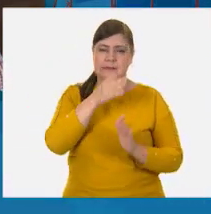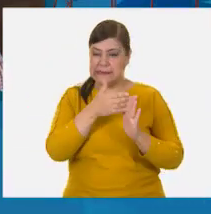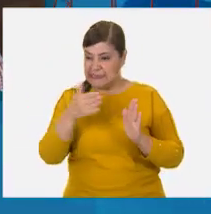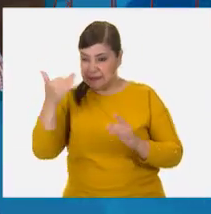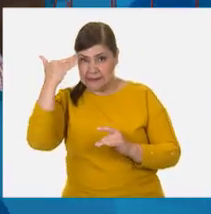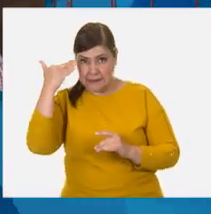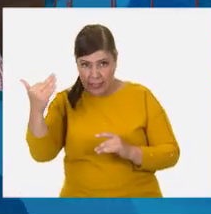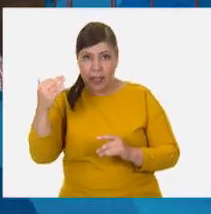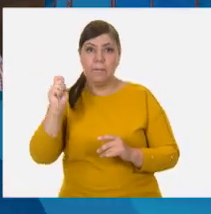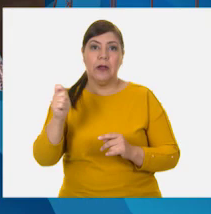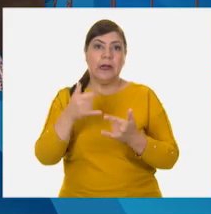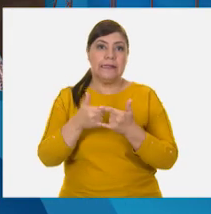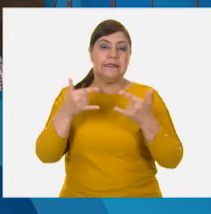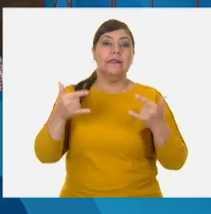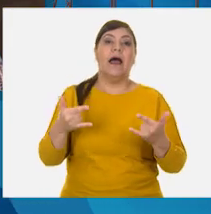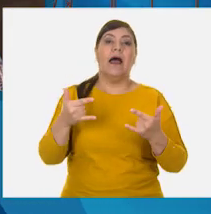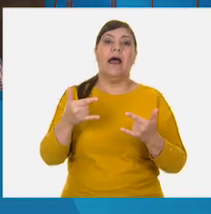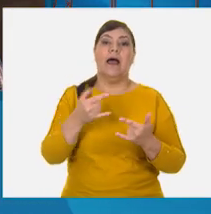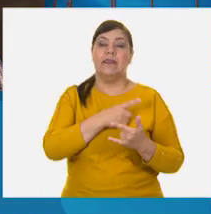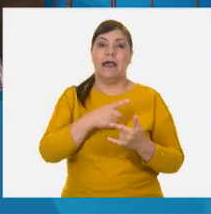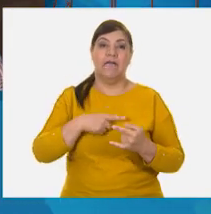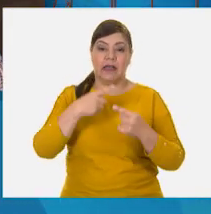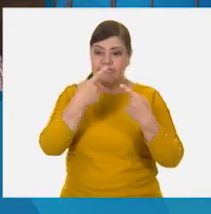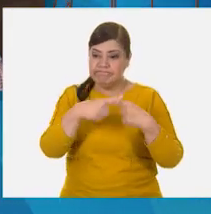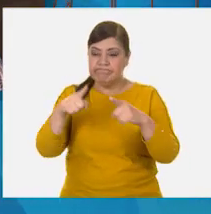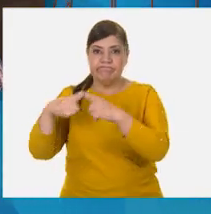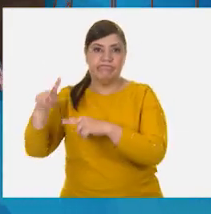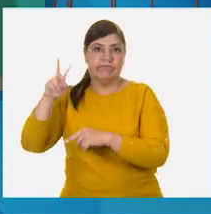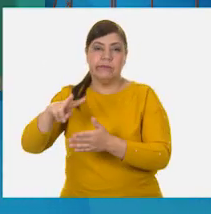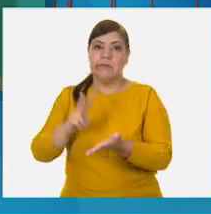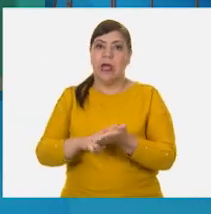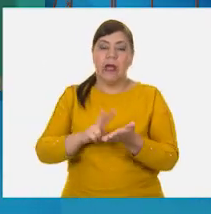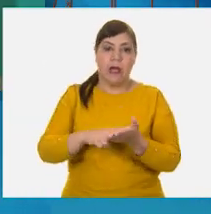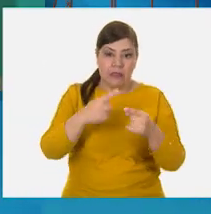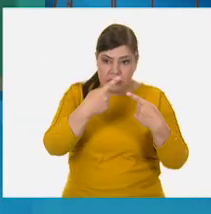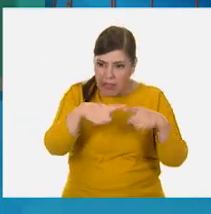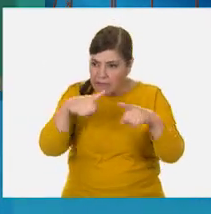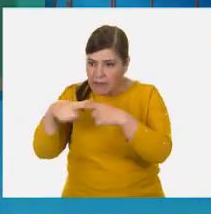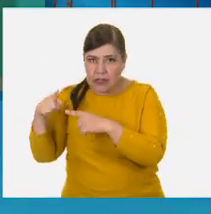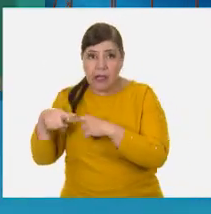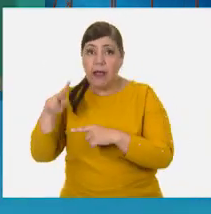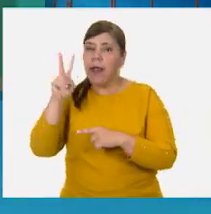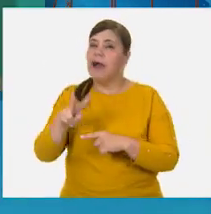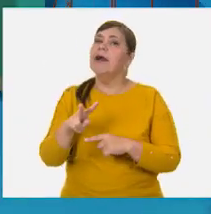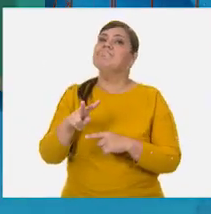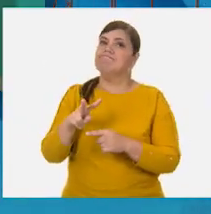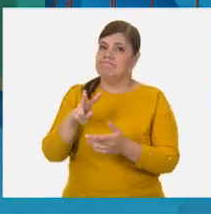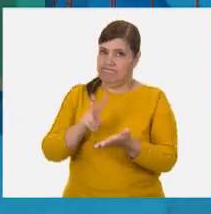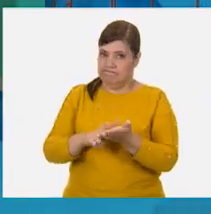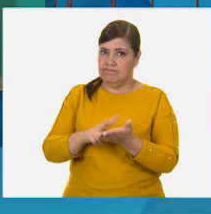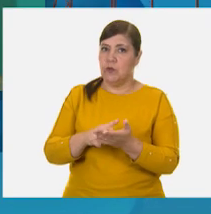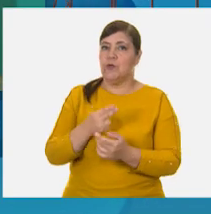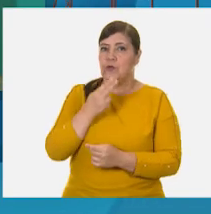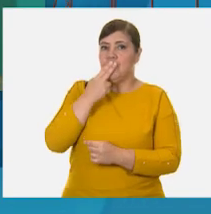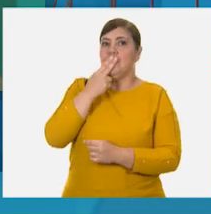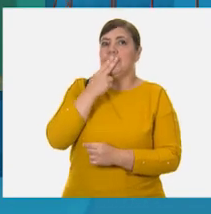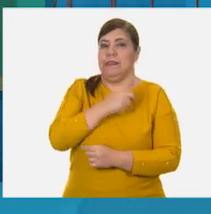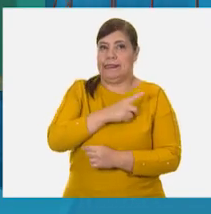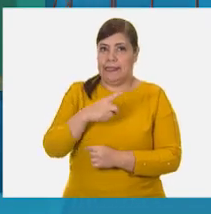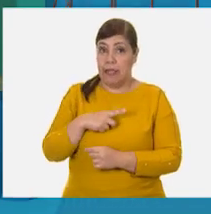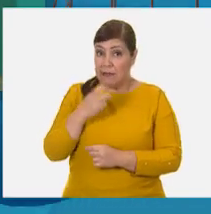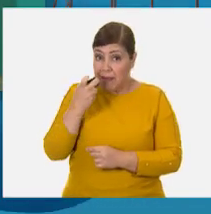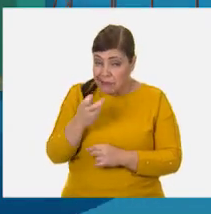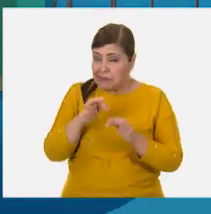historia es la riqueza de la diversidad. Lo diferente es siempre valioso y creo que esa es una lección